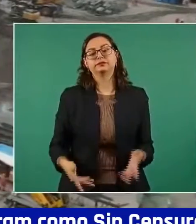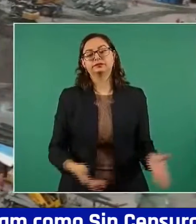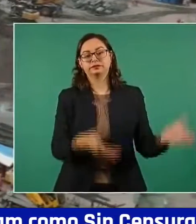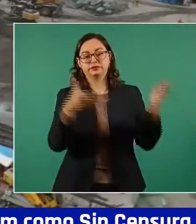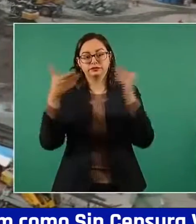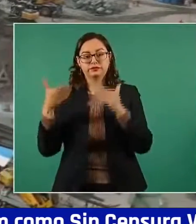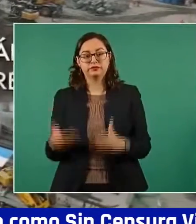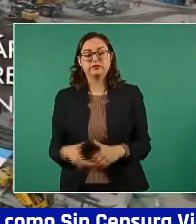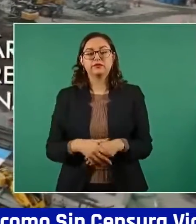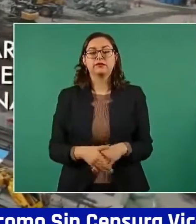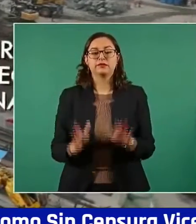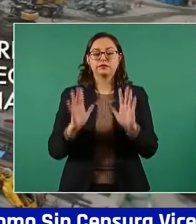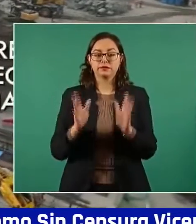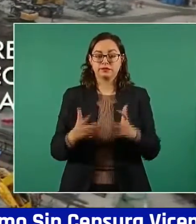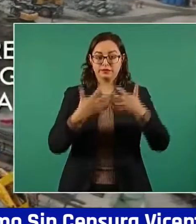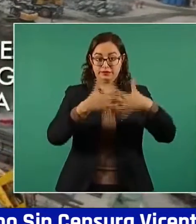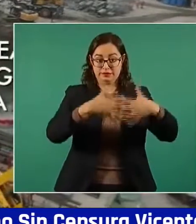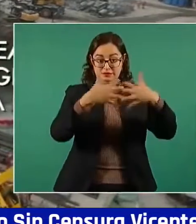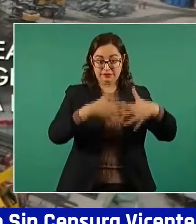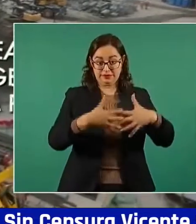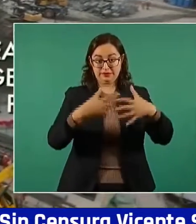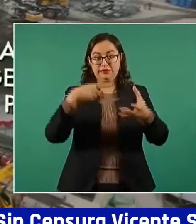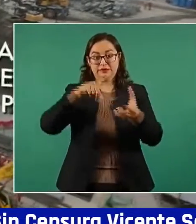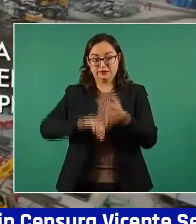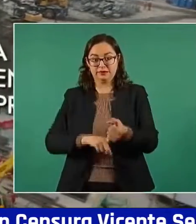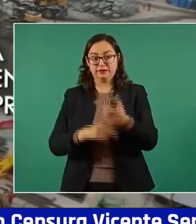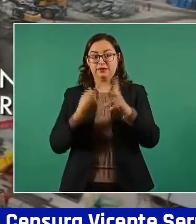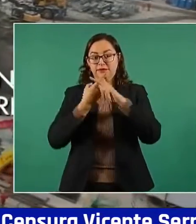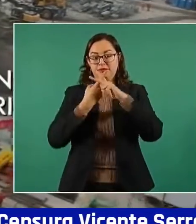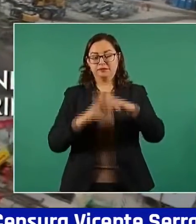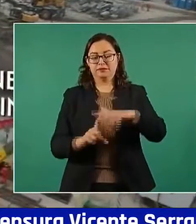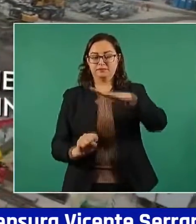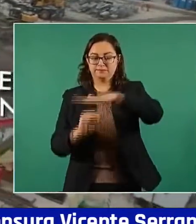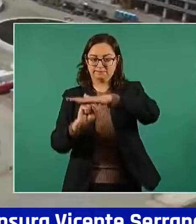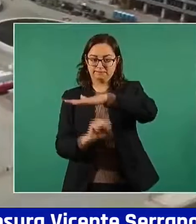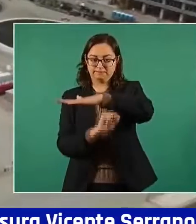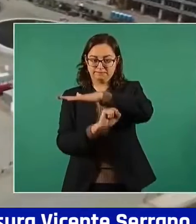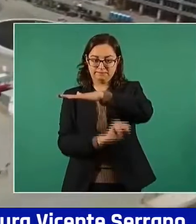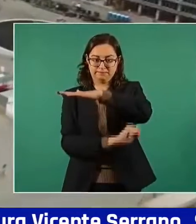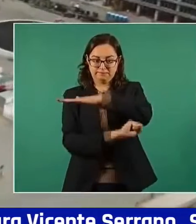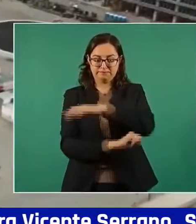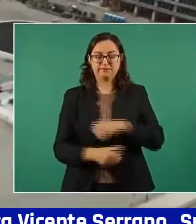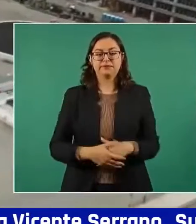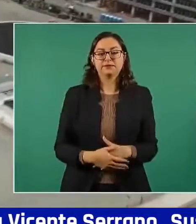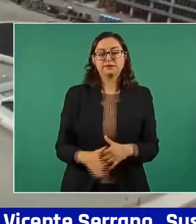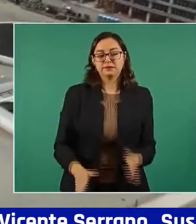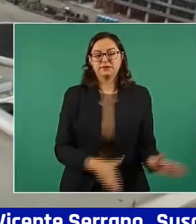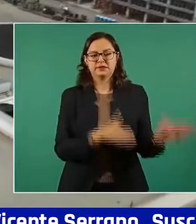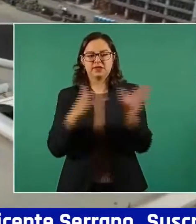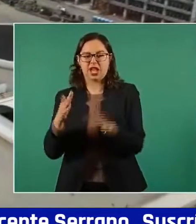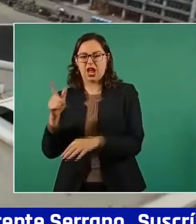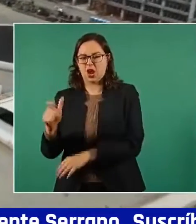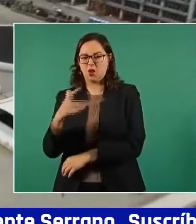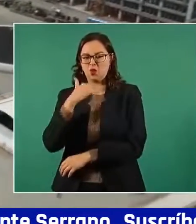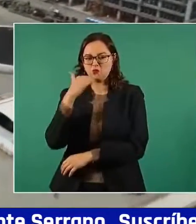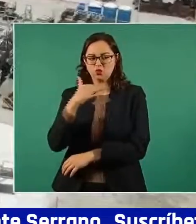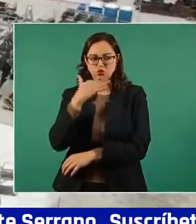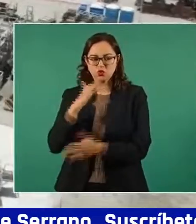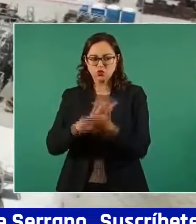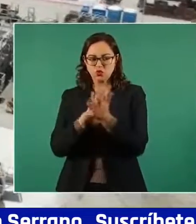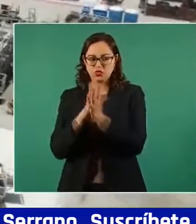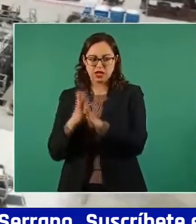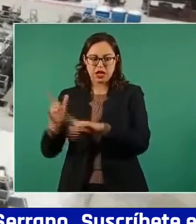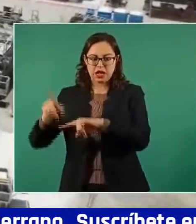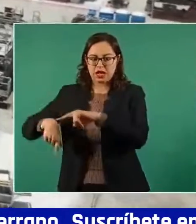en la cimentación de equipos del área reactor regenerador y columna principal de la planta catalítica, y en las plantas de aguas amargas y de aminas se terminó la